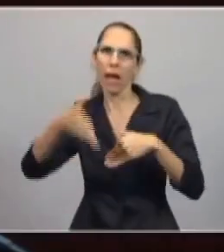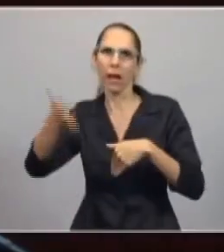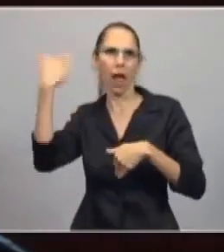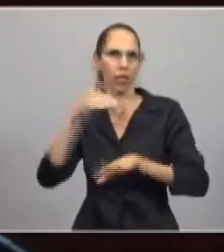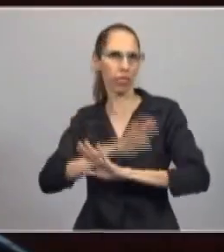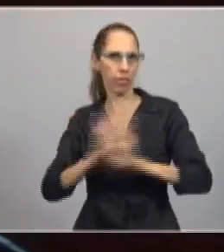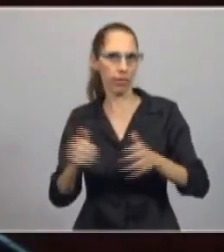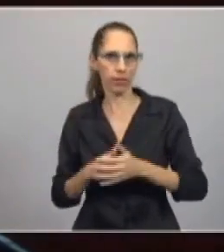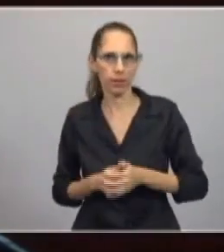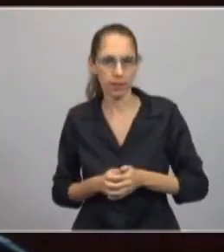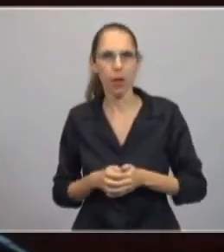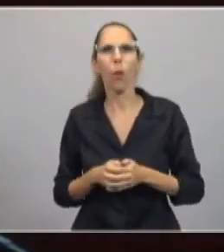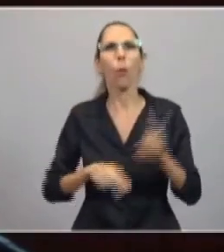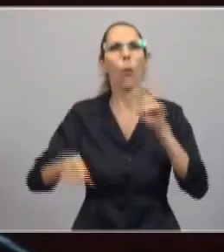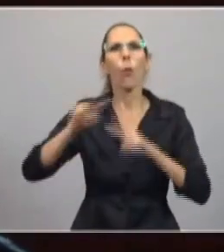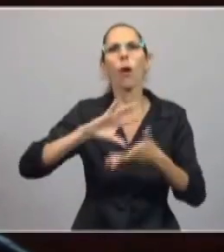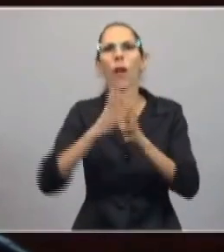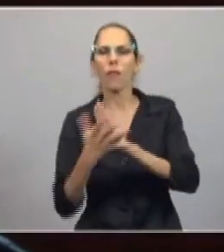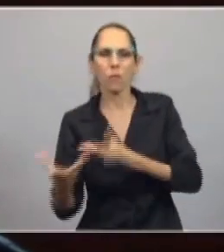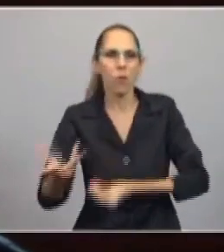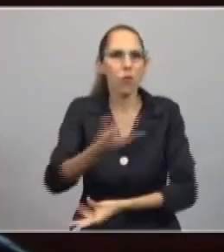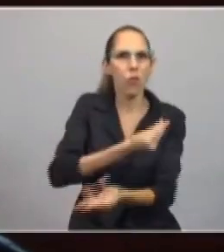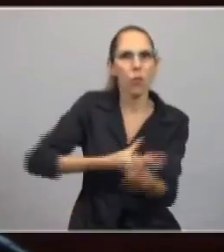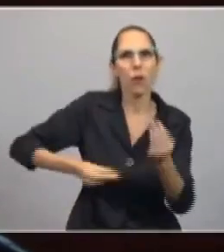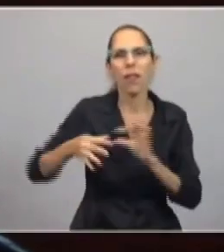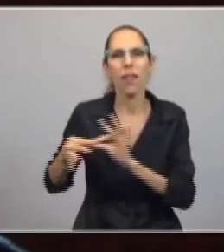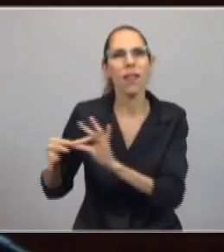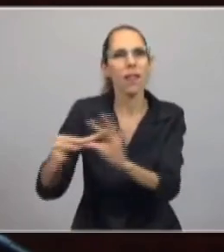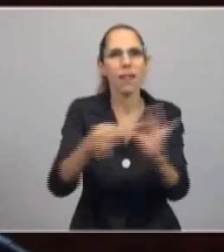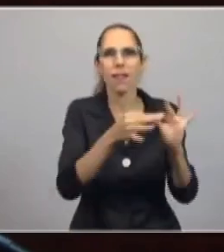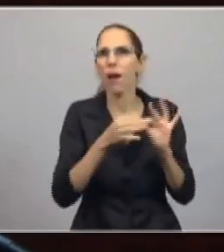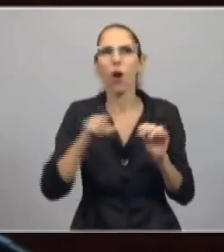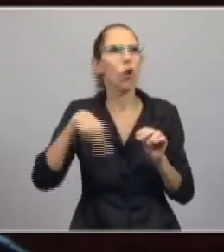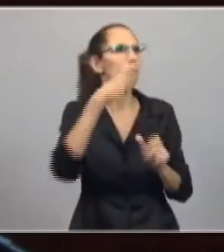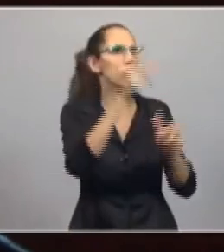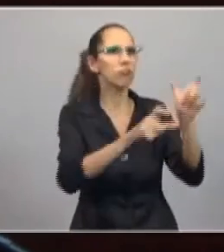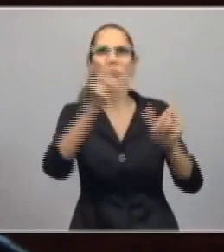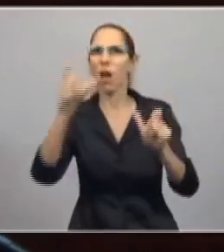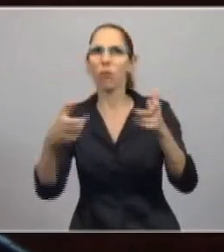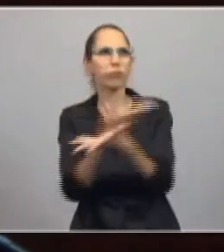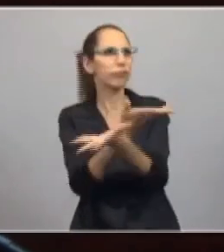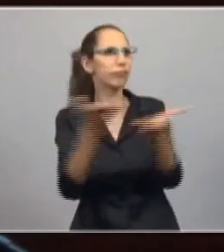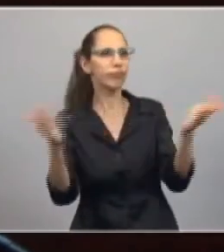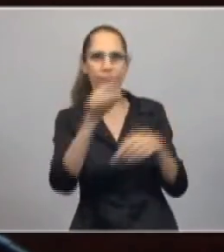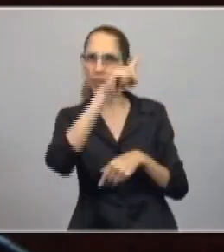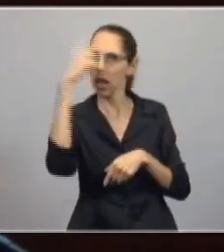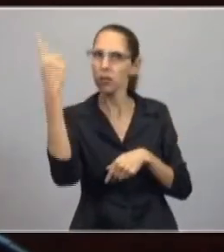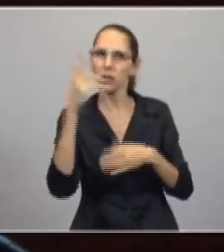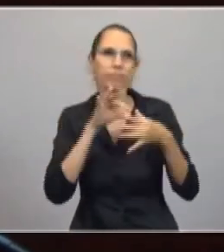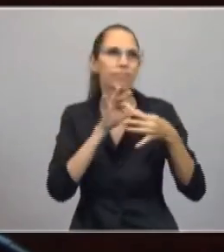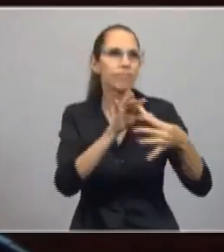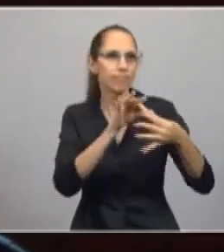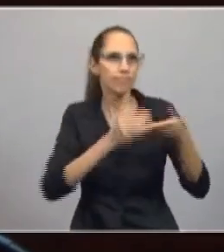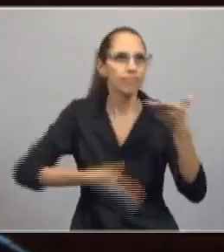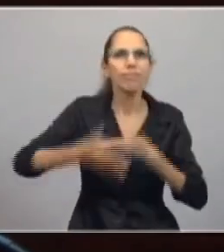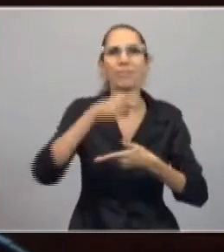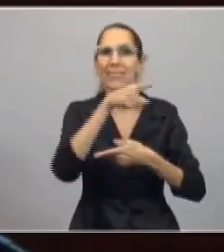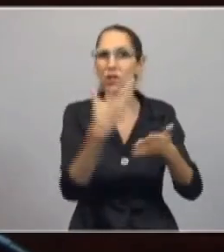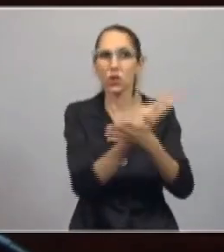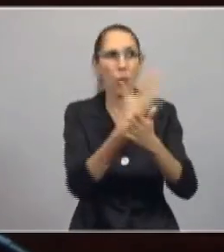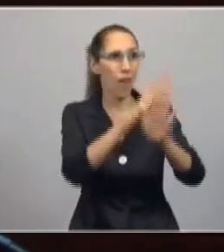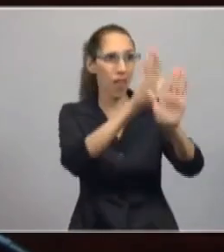los lazos de solidaridad y cooperación con todos los demás actores de la vida pública nacional que sufren el mismo